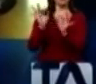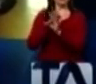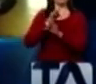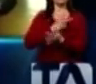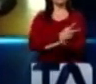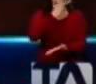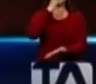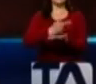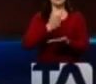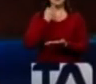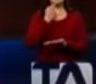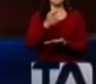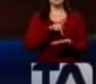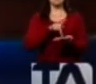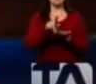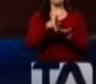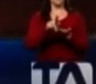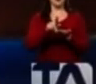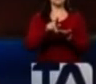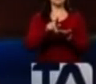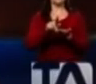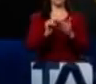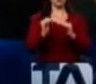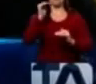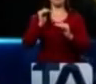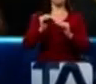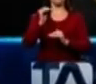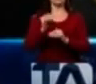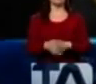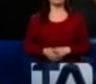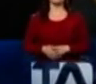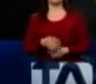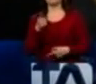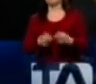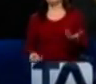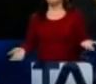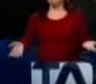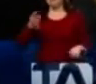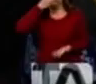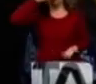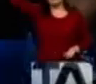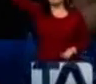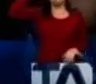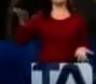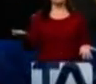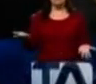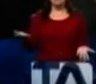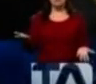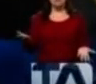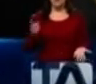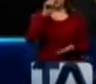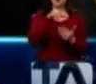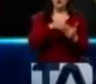Pichincha aseguren que el cobro es inequitativo. No es posible que Santo Domingo se quede con el